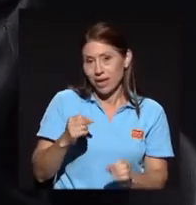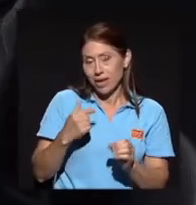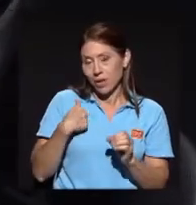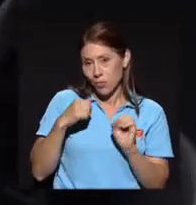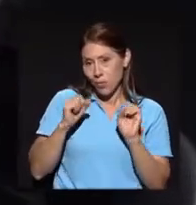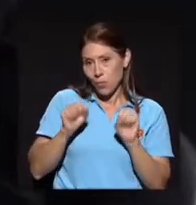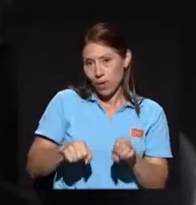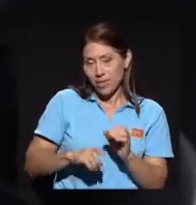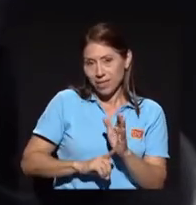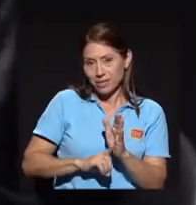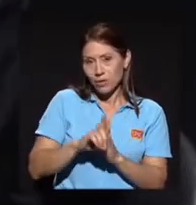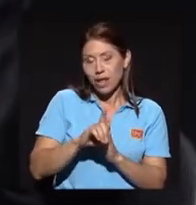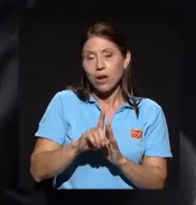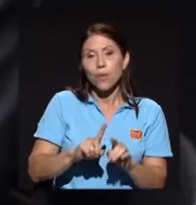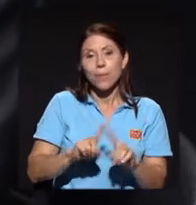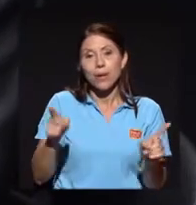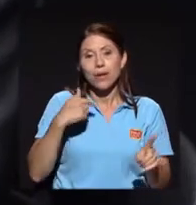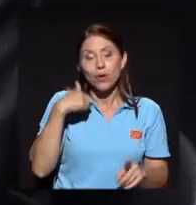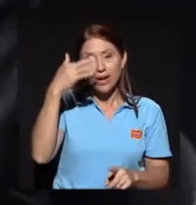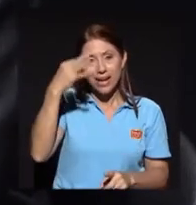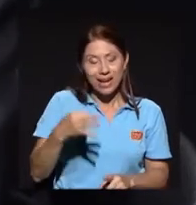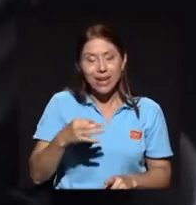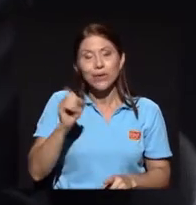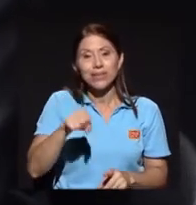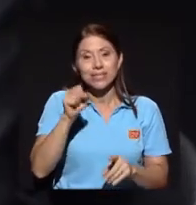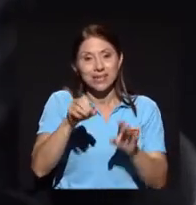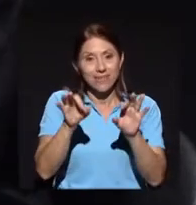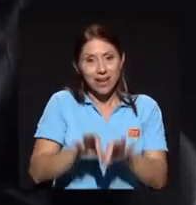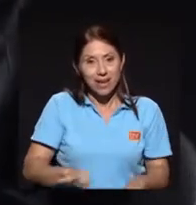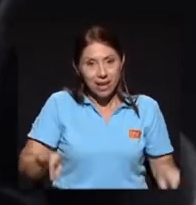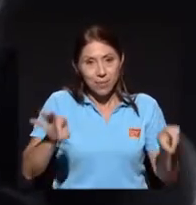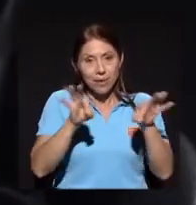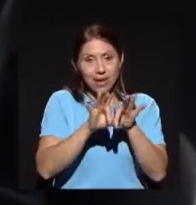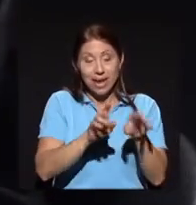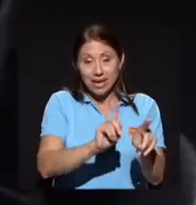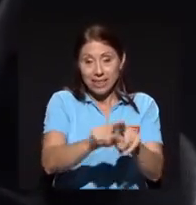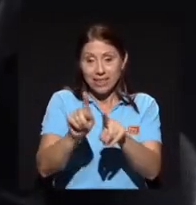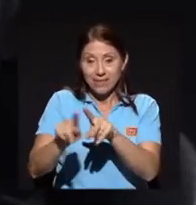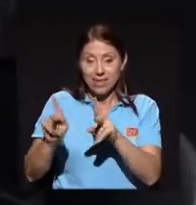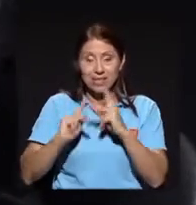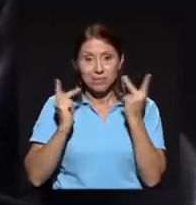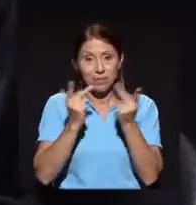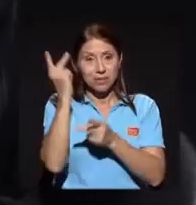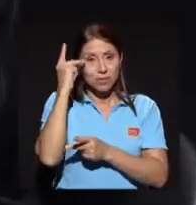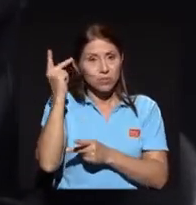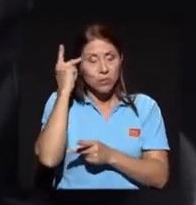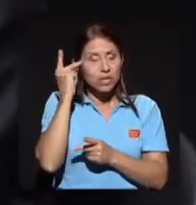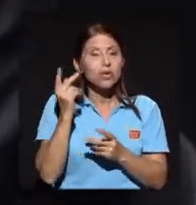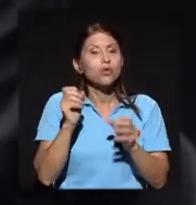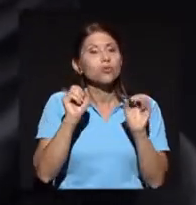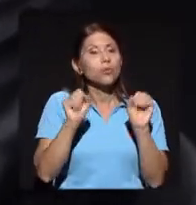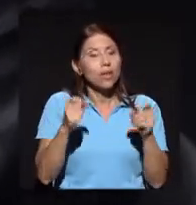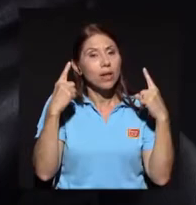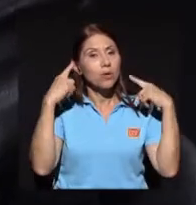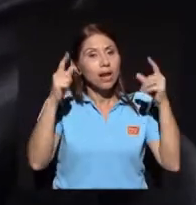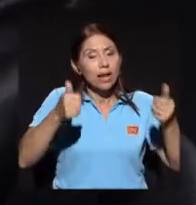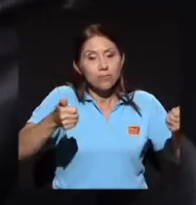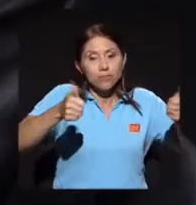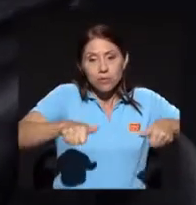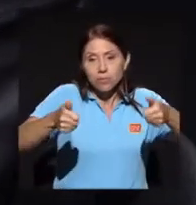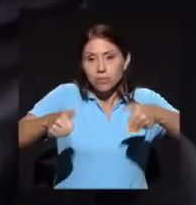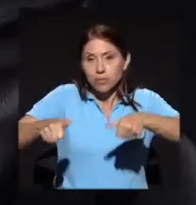pero creo que es iguale la pena que los partidos busquen convergencias en otros temas